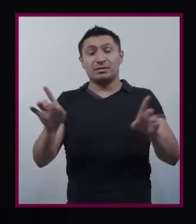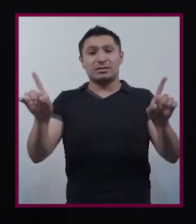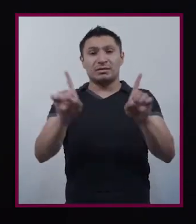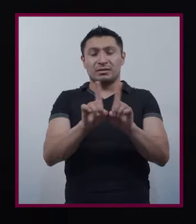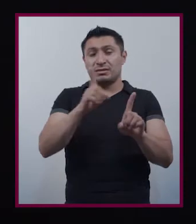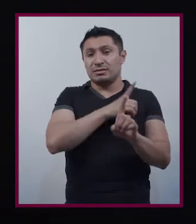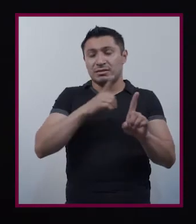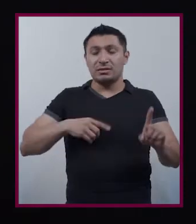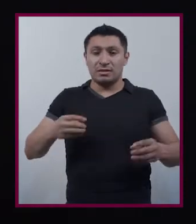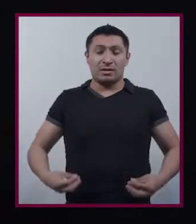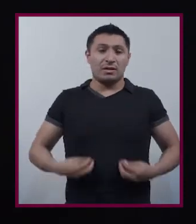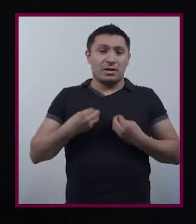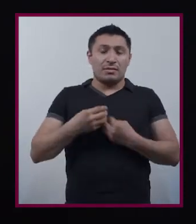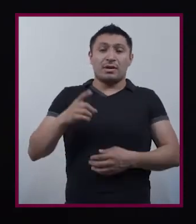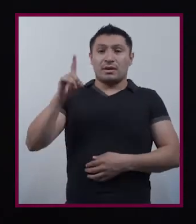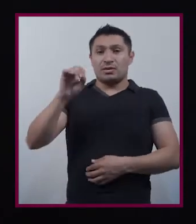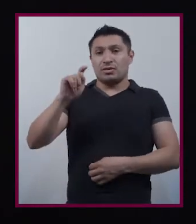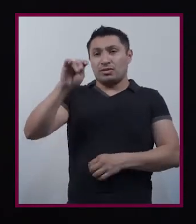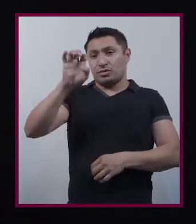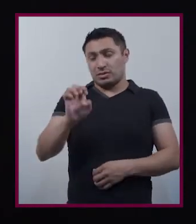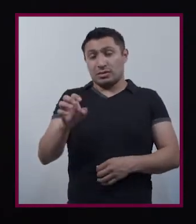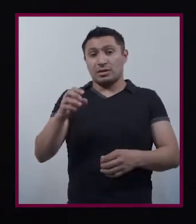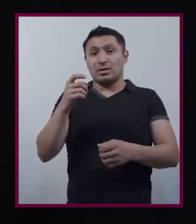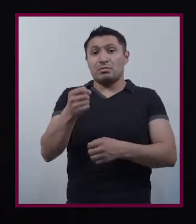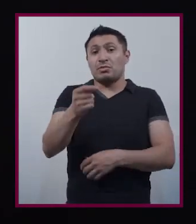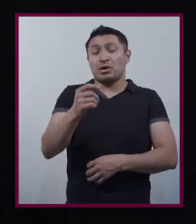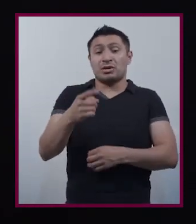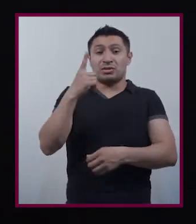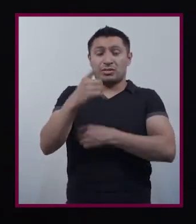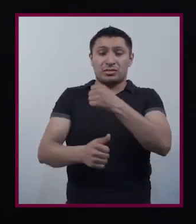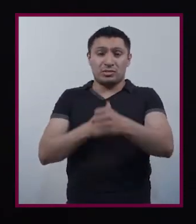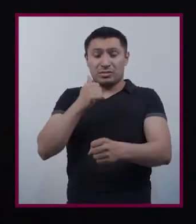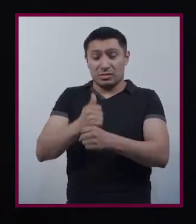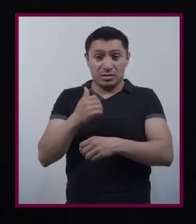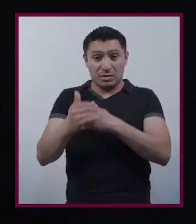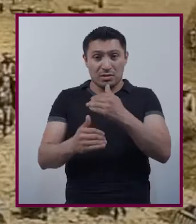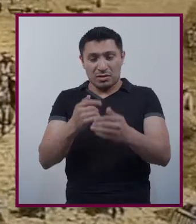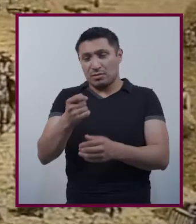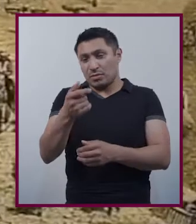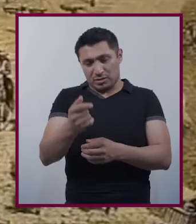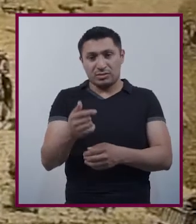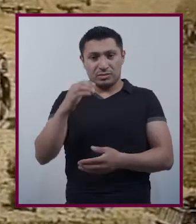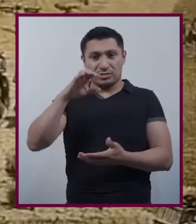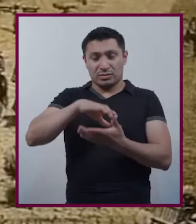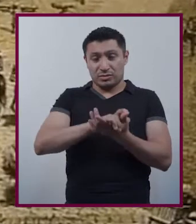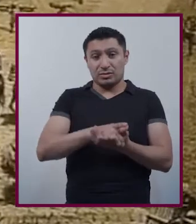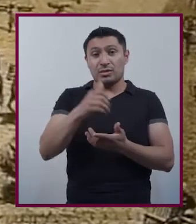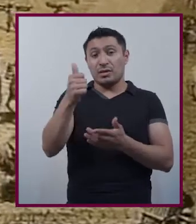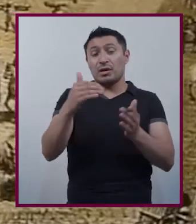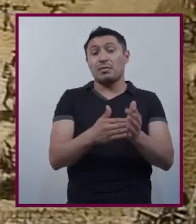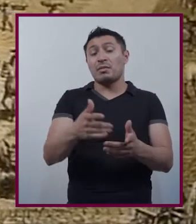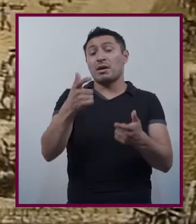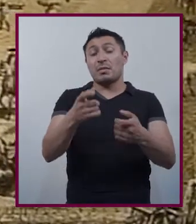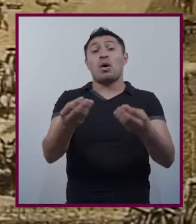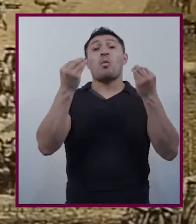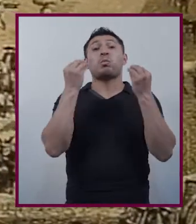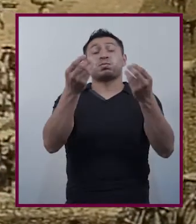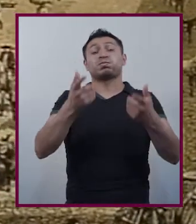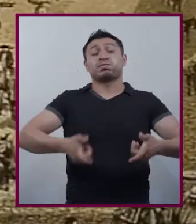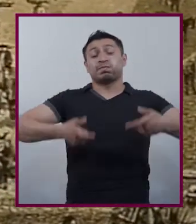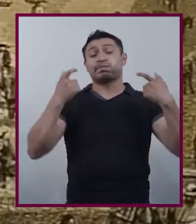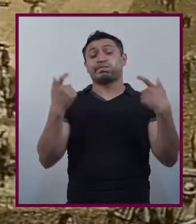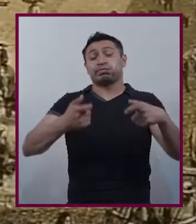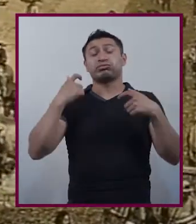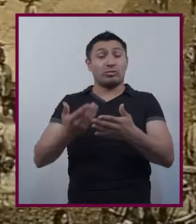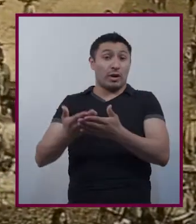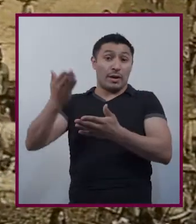que sobrevivir de la dote durante los primeros años del matrimonio. 6,000 pesos era mucho dinero en aquella